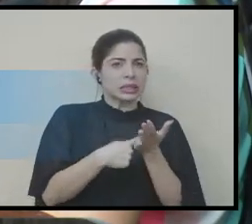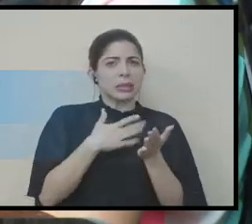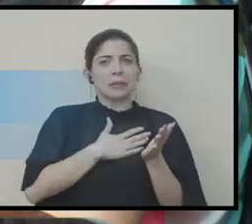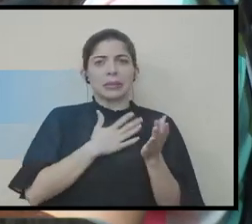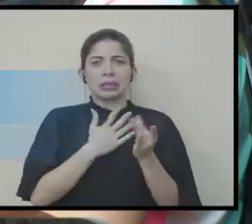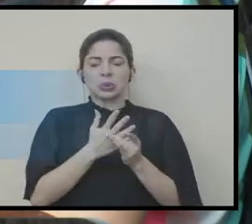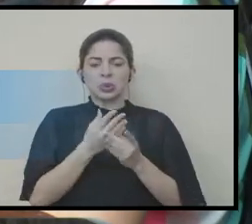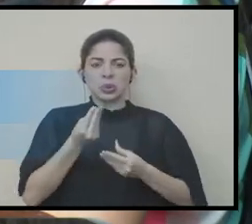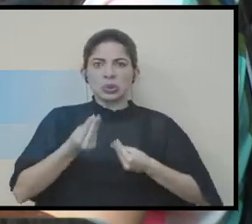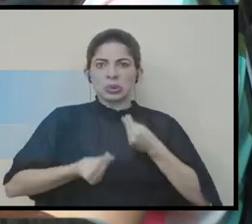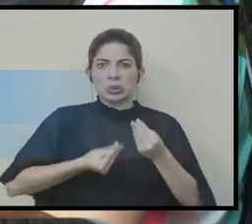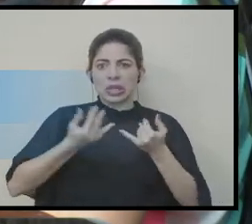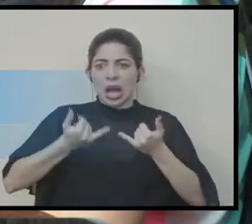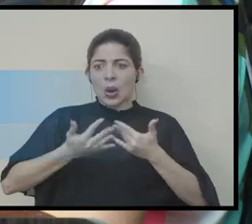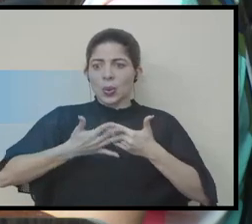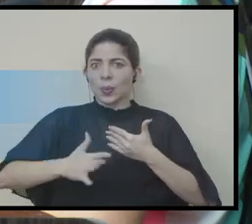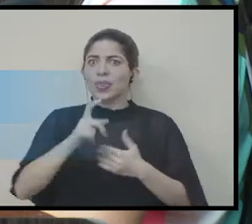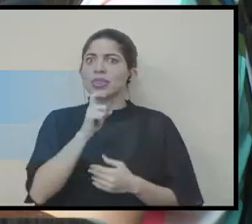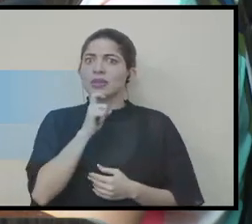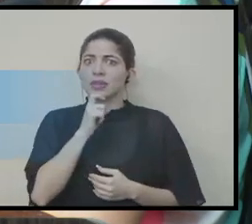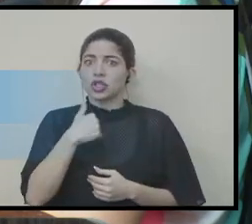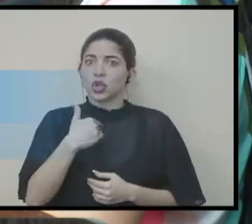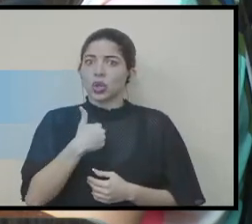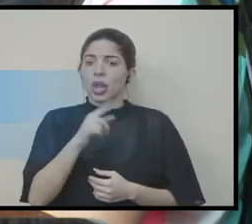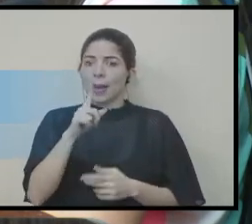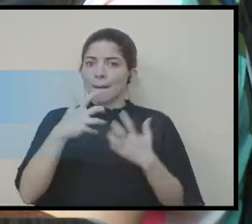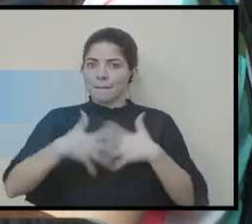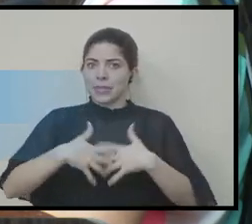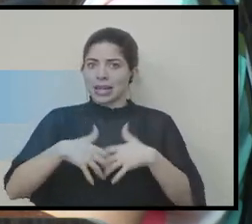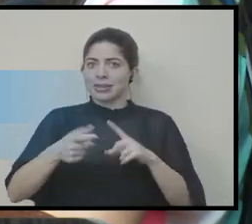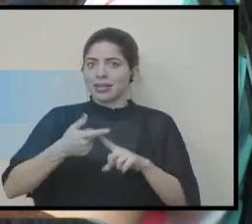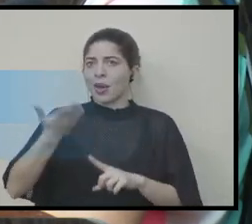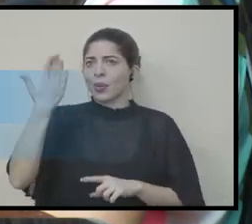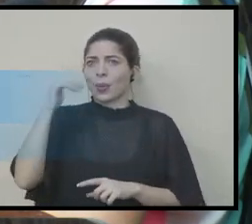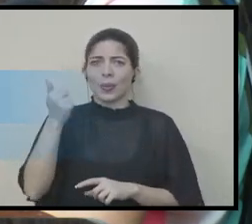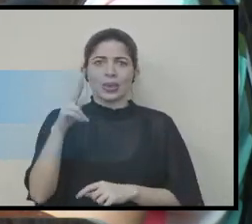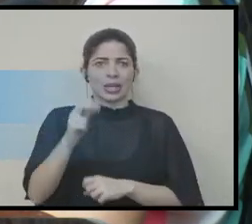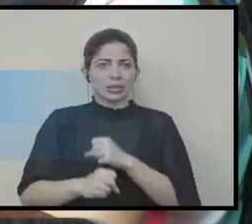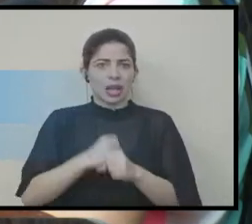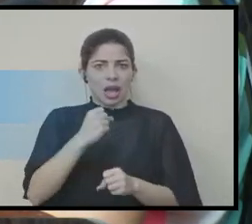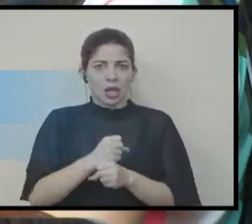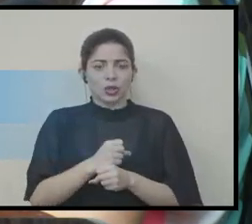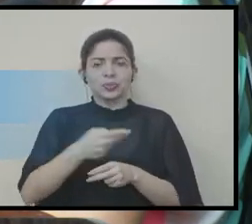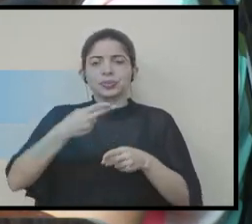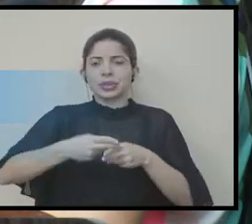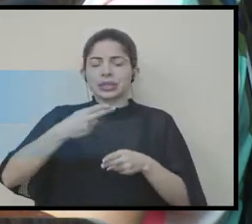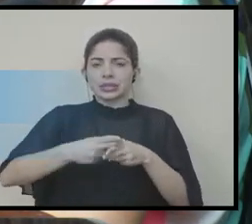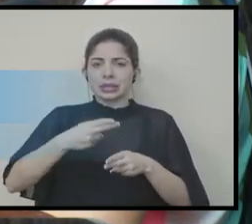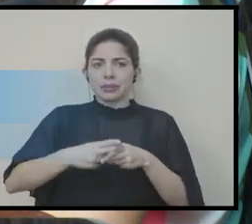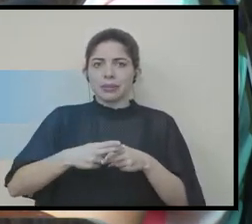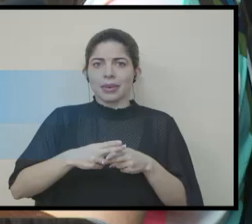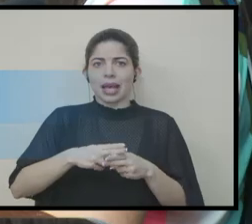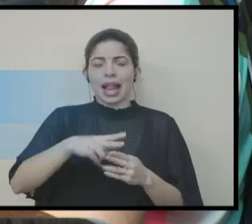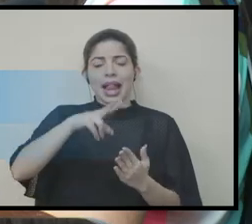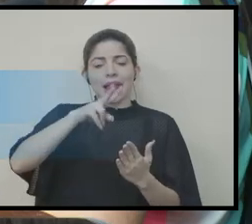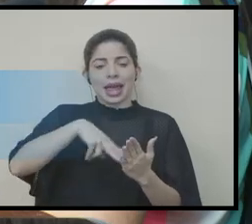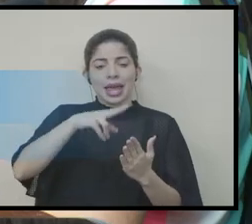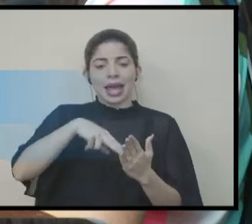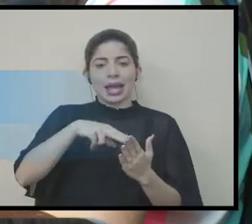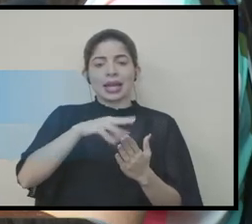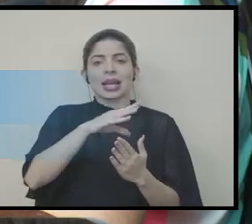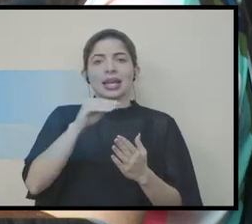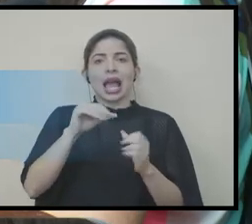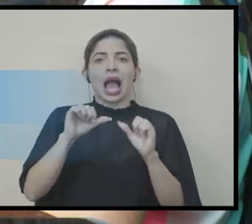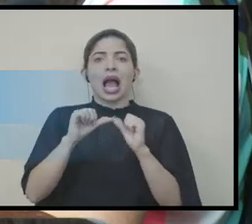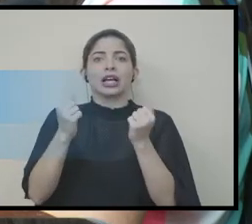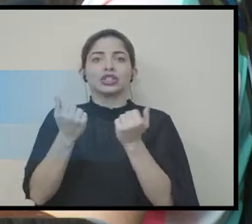hacemos? Vienen tiempos difíciles, ¿verdad? Yo tengo una empresa desde hace 13 años que se llama Leer y Asociados, que